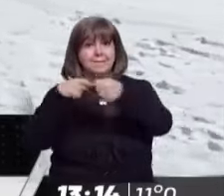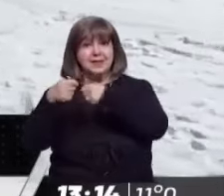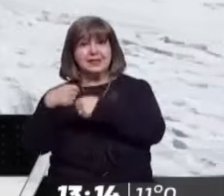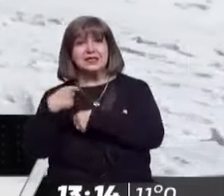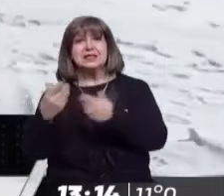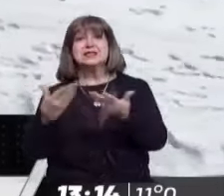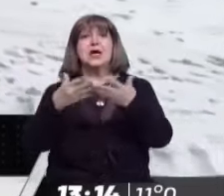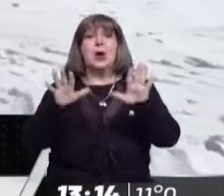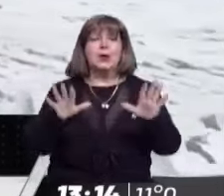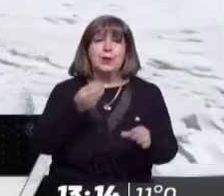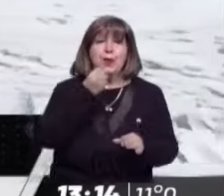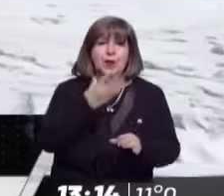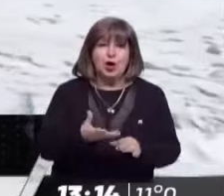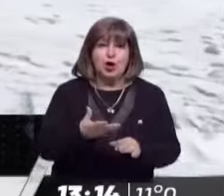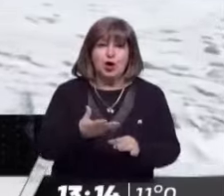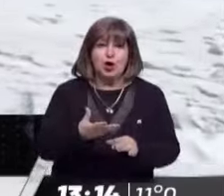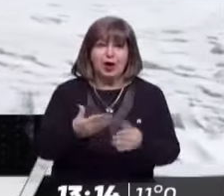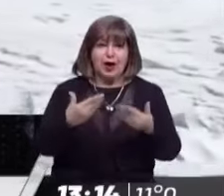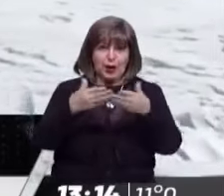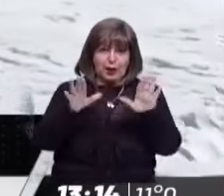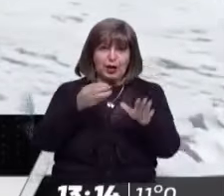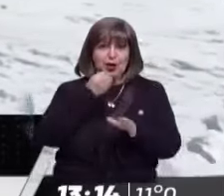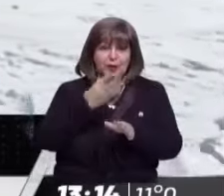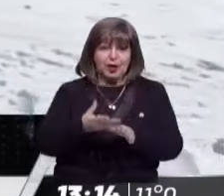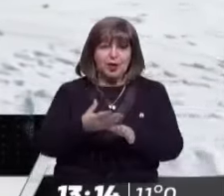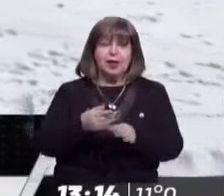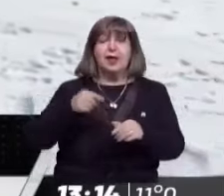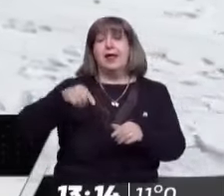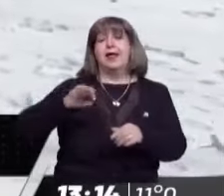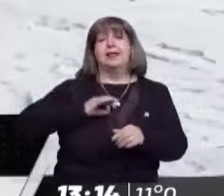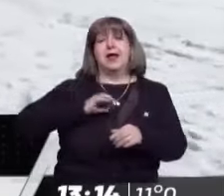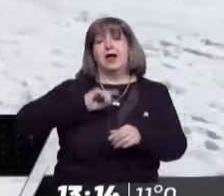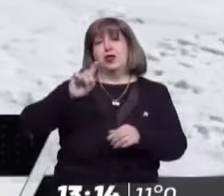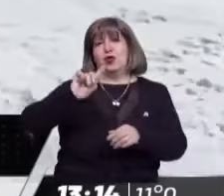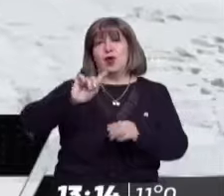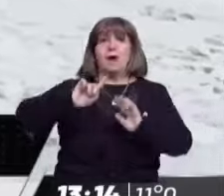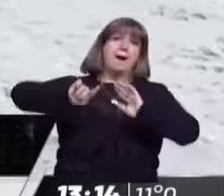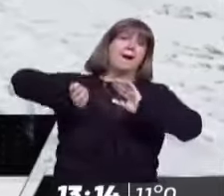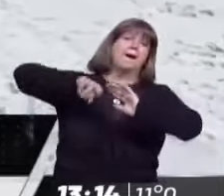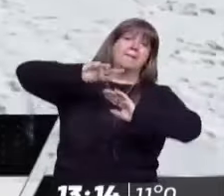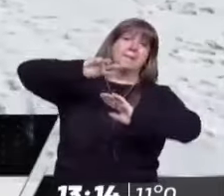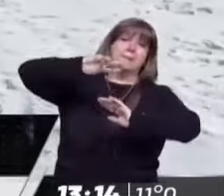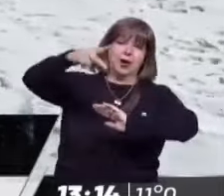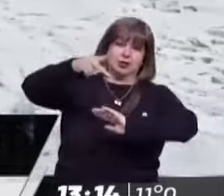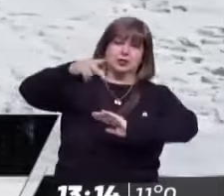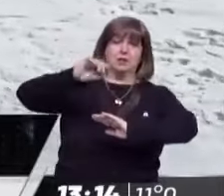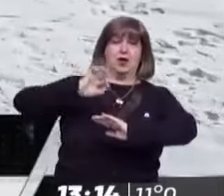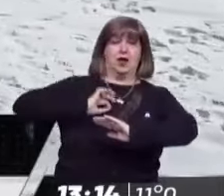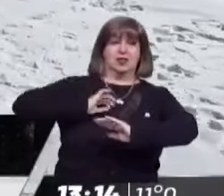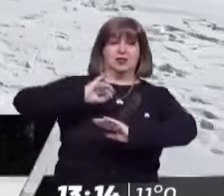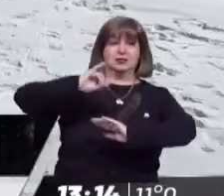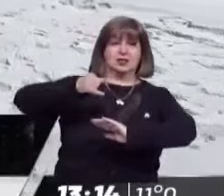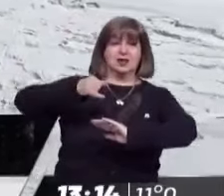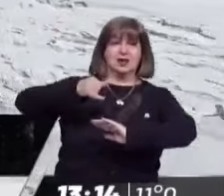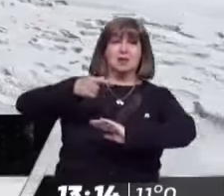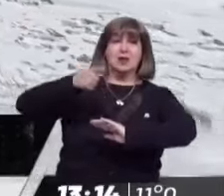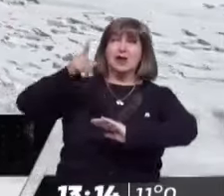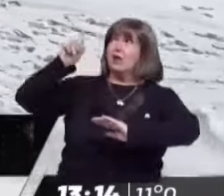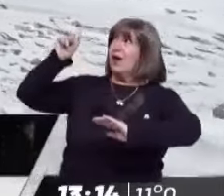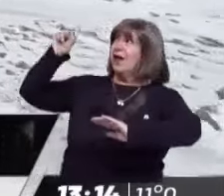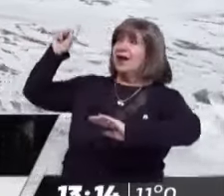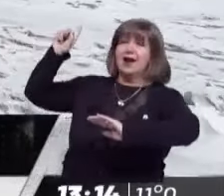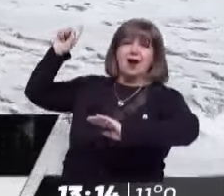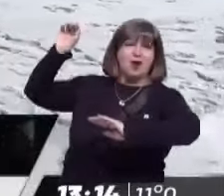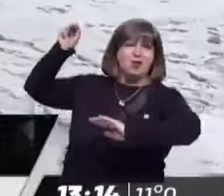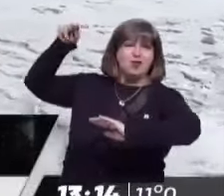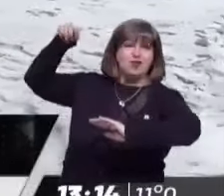lindo! Y están haciendo esos números. Este año no, porque no llegan, pero ¿se imaginan el año que viene volver a usar estas pistas de esquí?